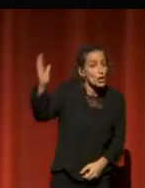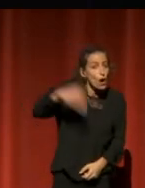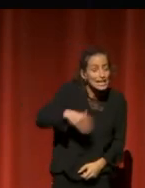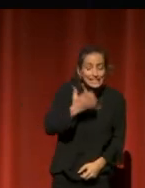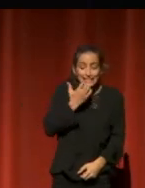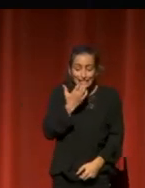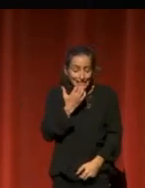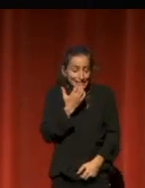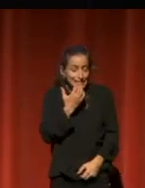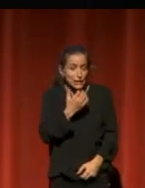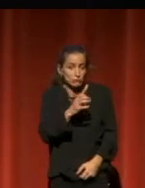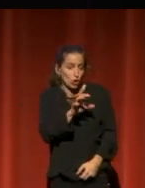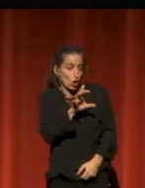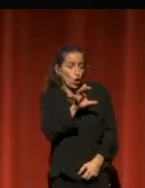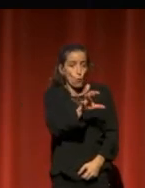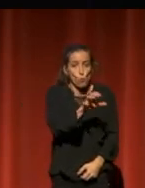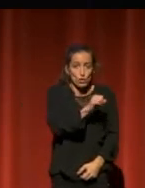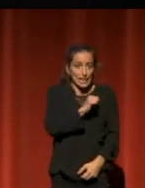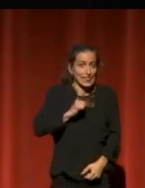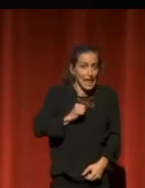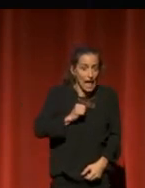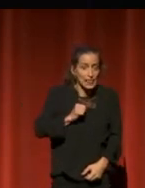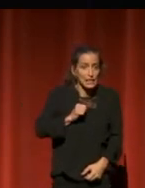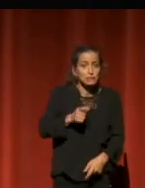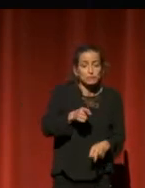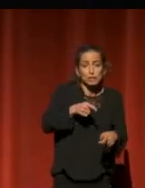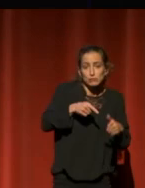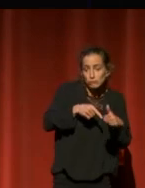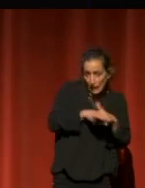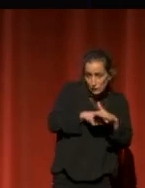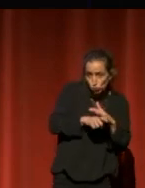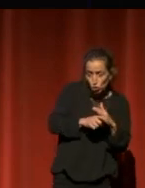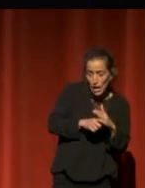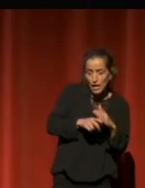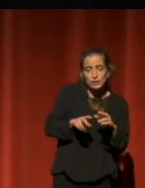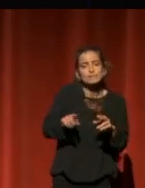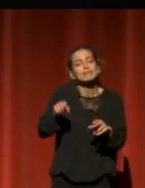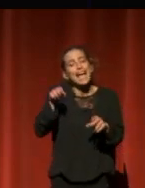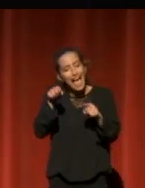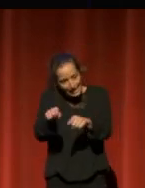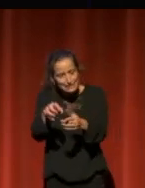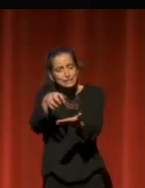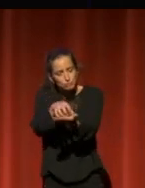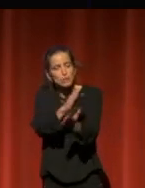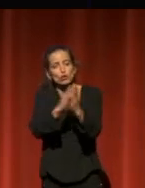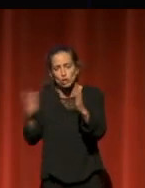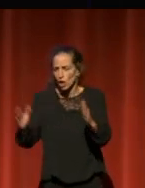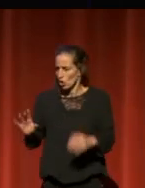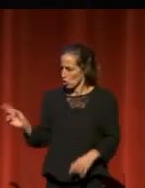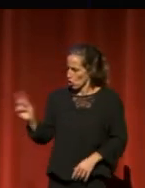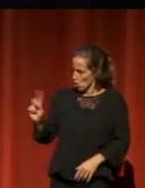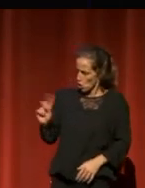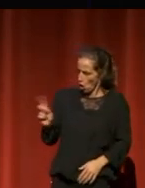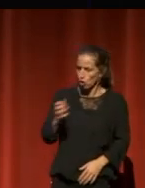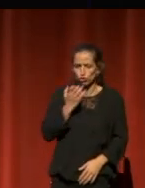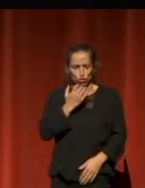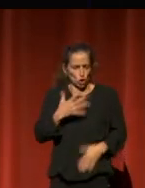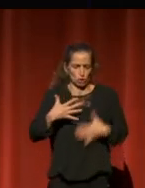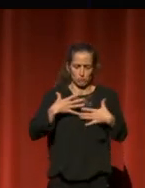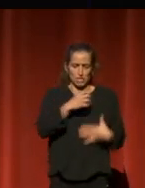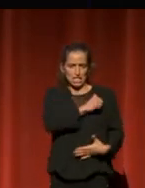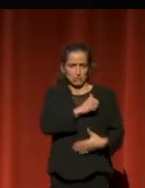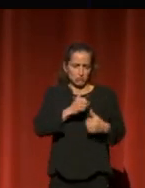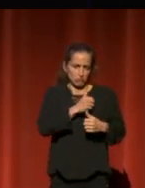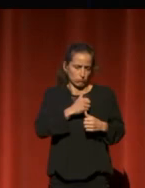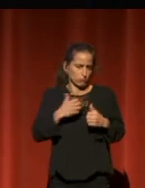comunidad, es una biblioteca. No, no. Igual que un centro de salud, si no hay un médico, no es claro, un centro de salud. Claro,